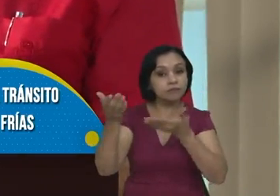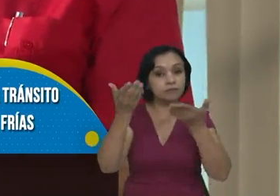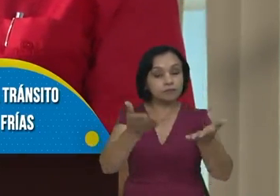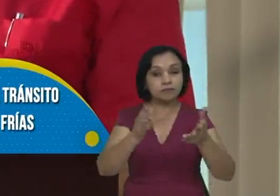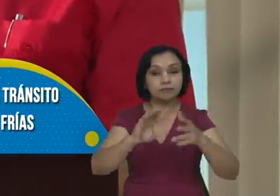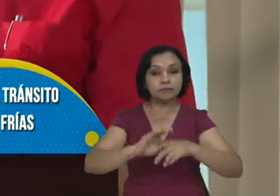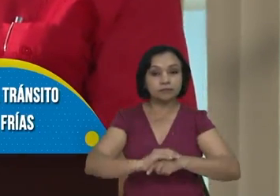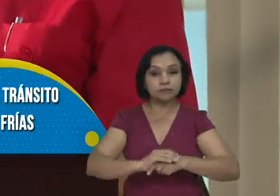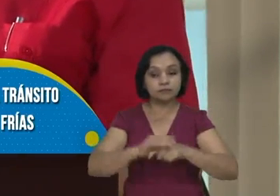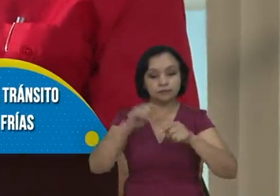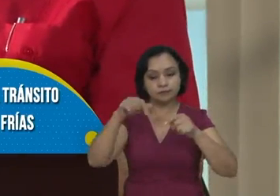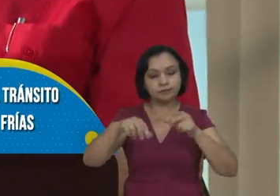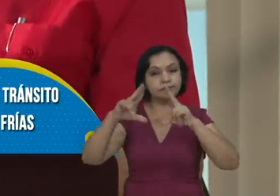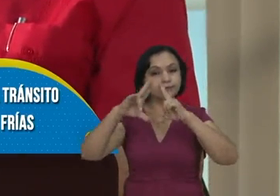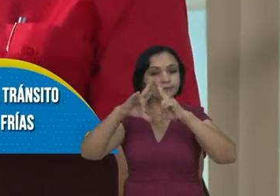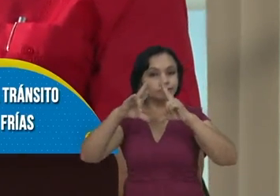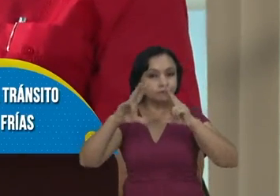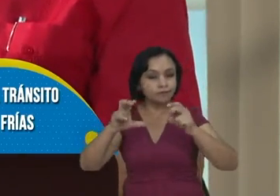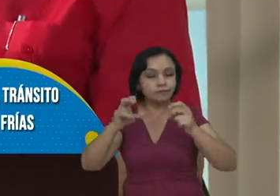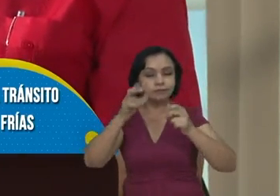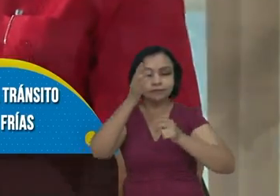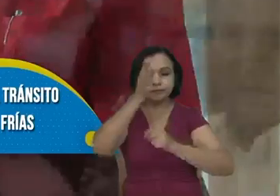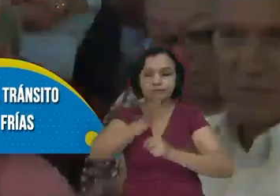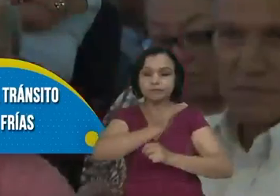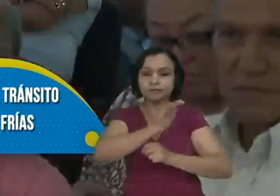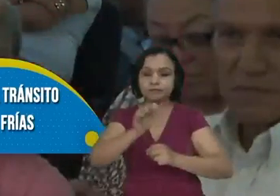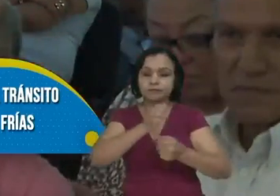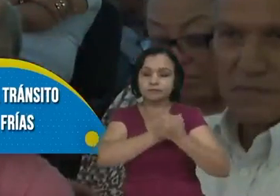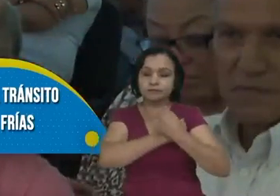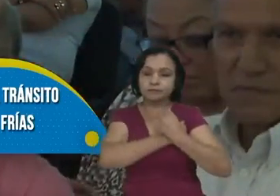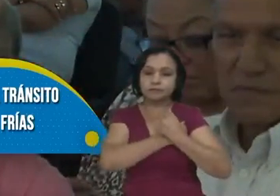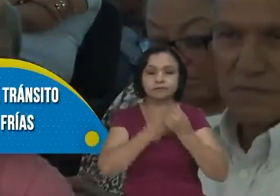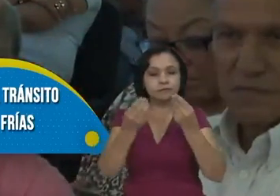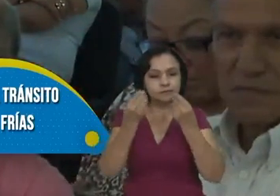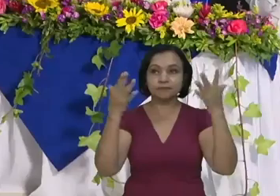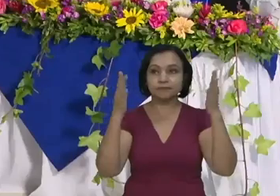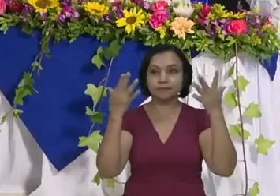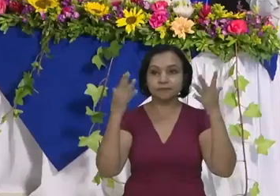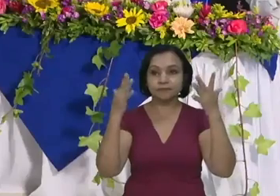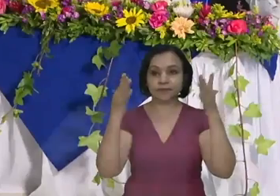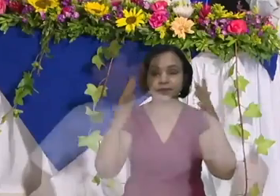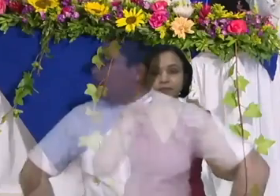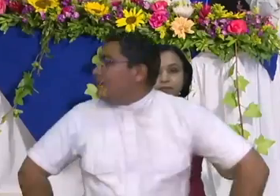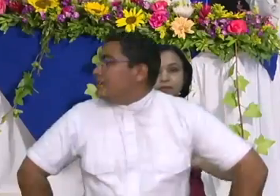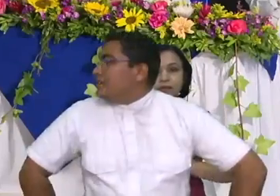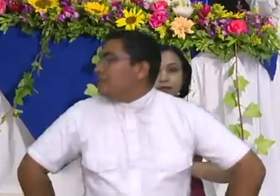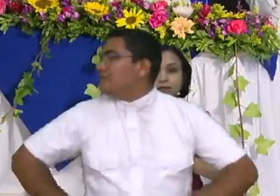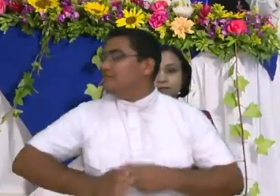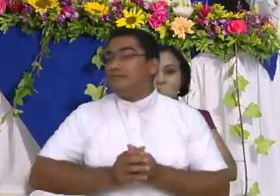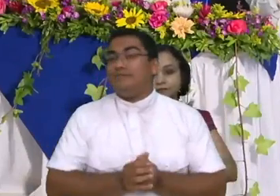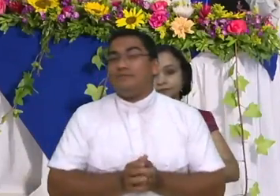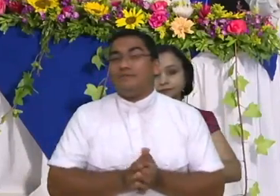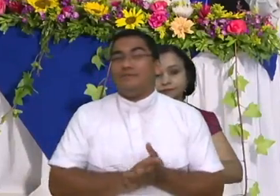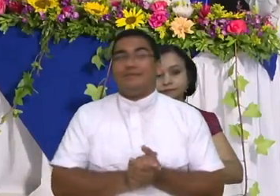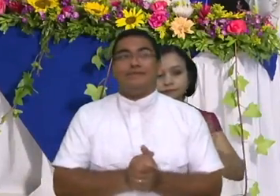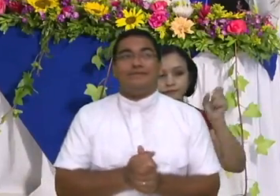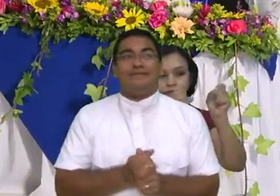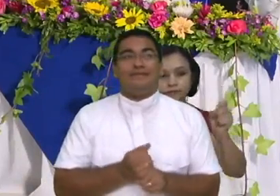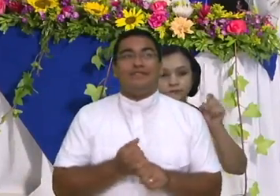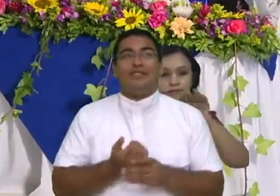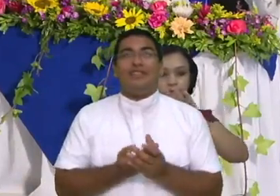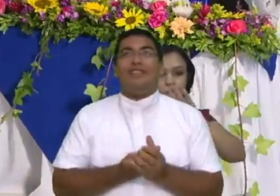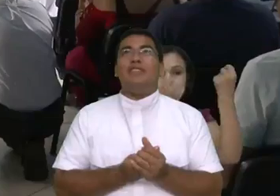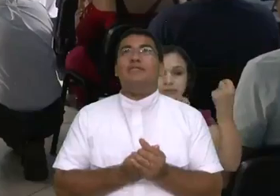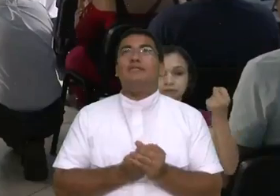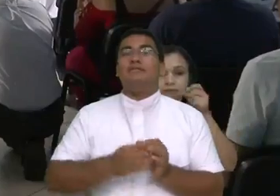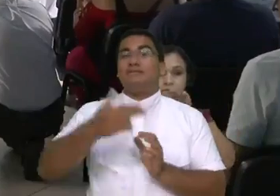no digamos para esta Nicaragua querida y bendita que tanto quiso nuestro comandante. Además, el comandante Hugo Chávez